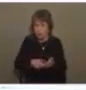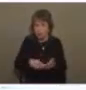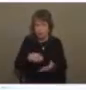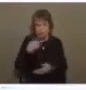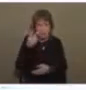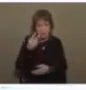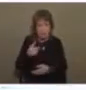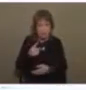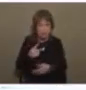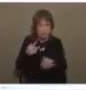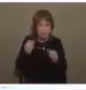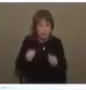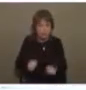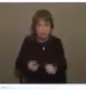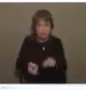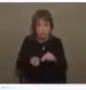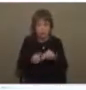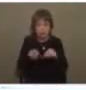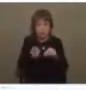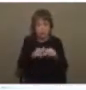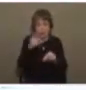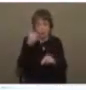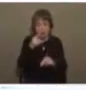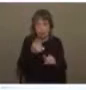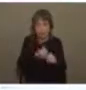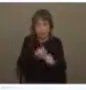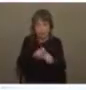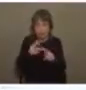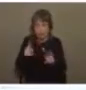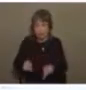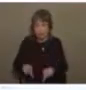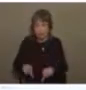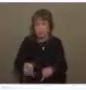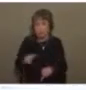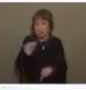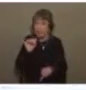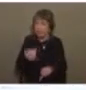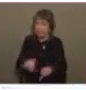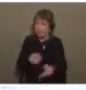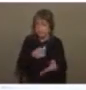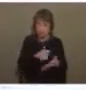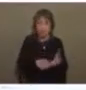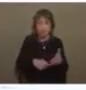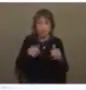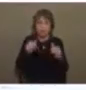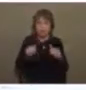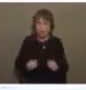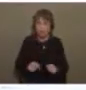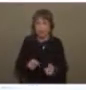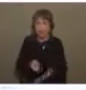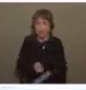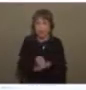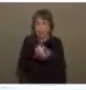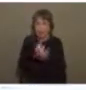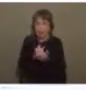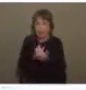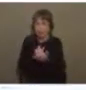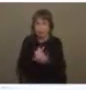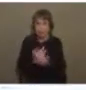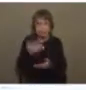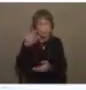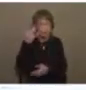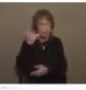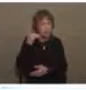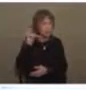costo puede ser reembolsado de cierta forma. No sé por qué la isla tiene que desproporcionadamente cargar con todo el peso